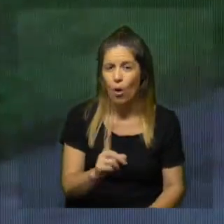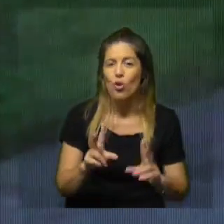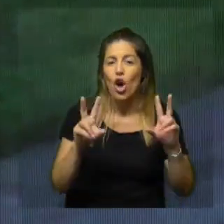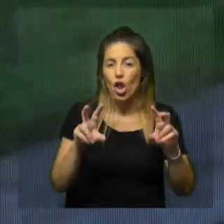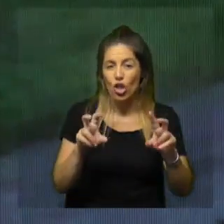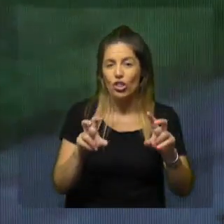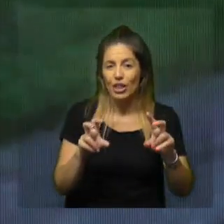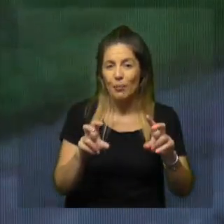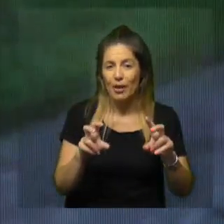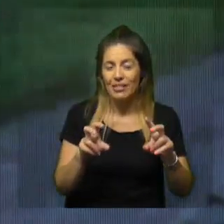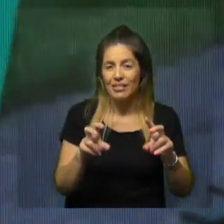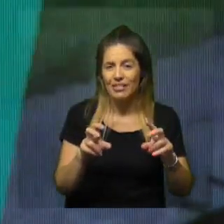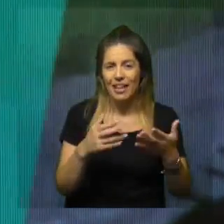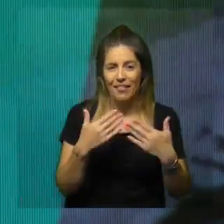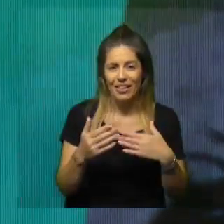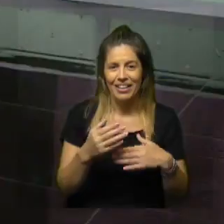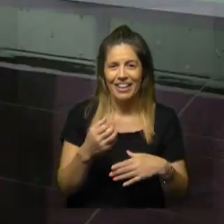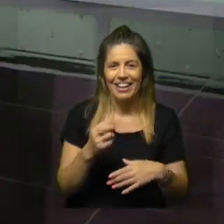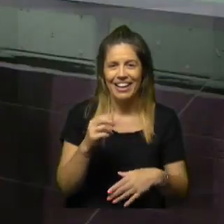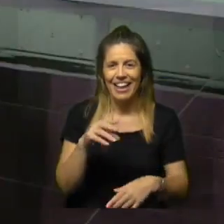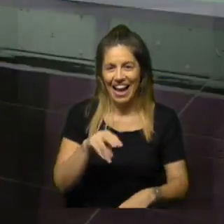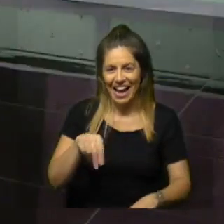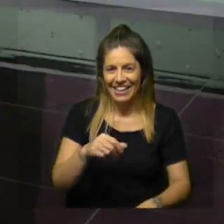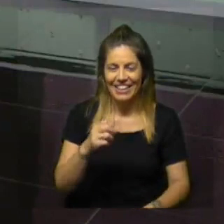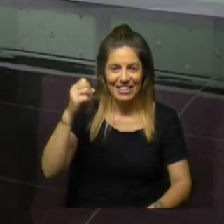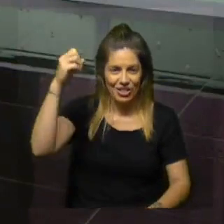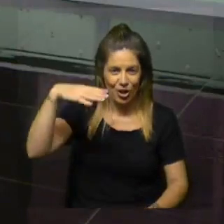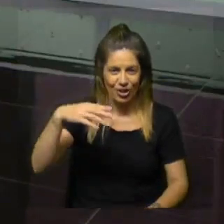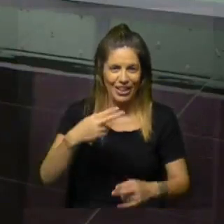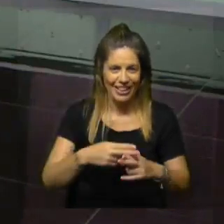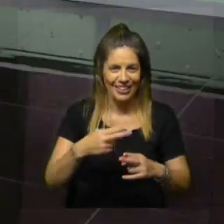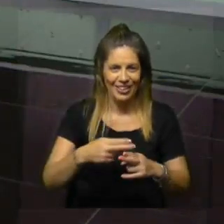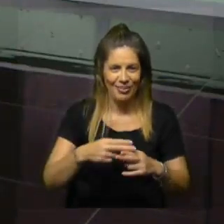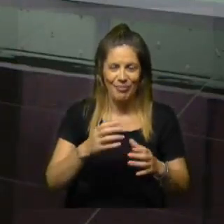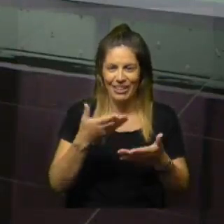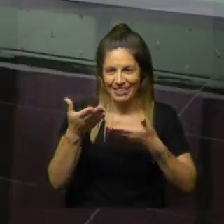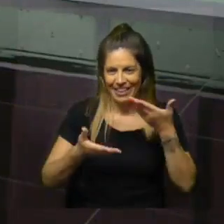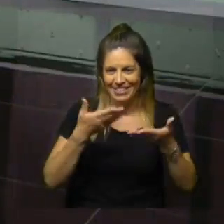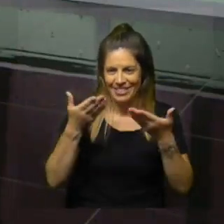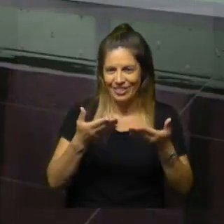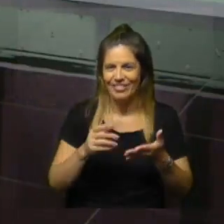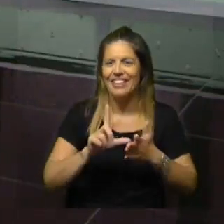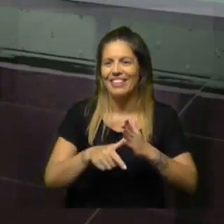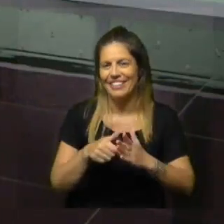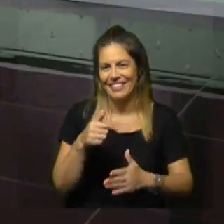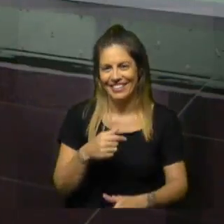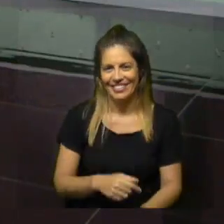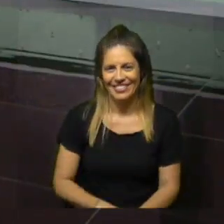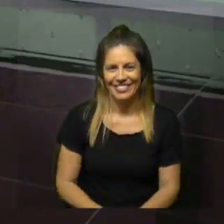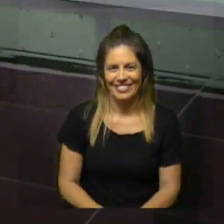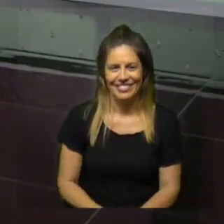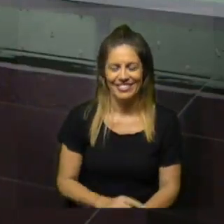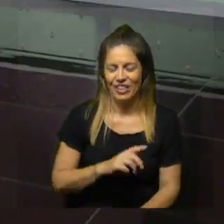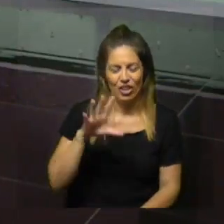cuales estuvimos hablando. ¿Qué? ¿Lo dije? Sí, sí. Con delay. No estoy